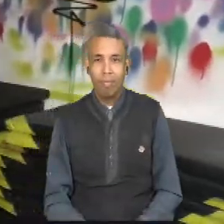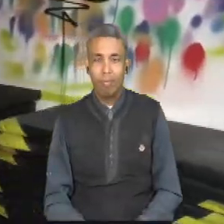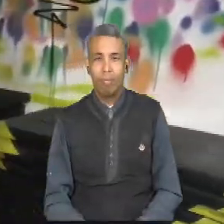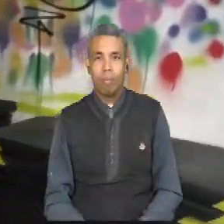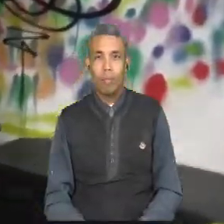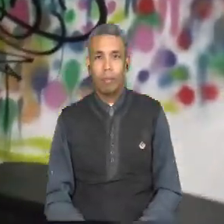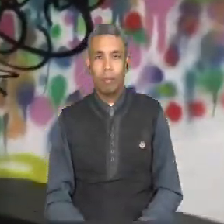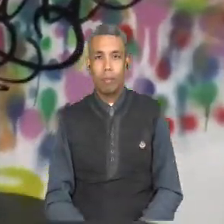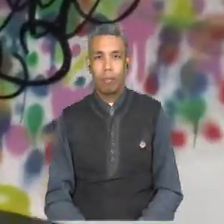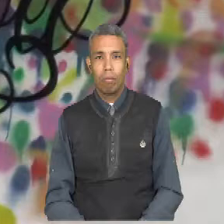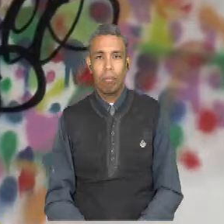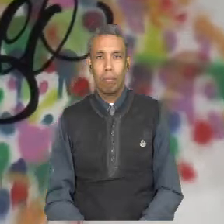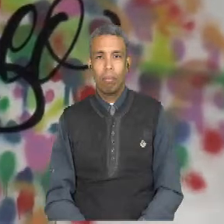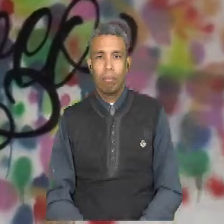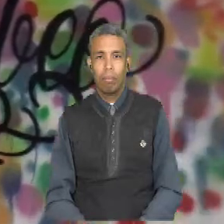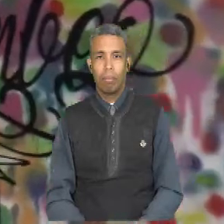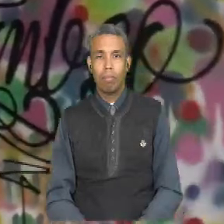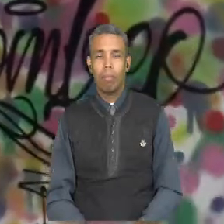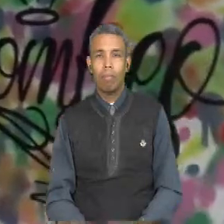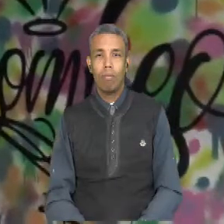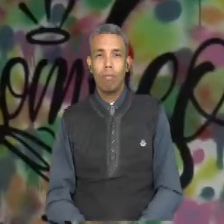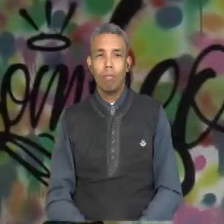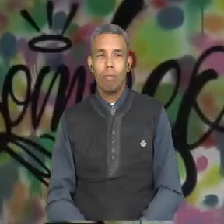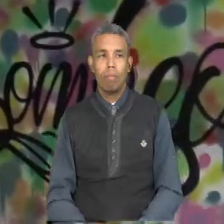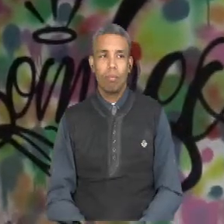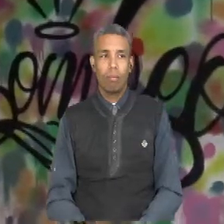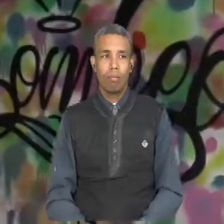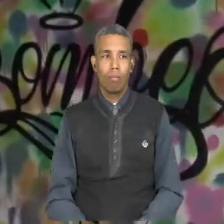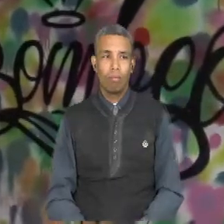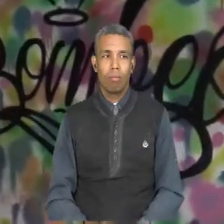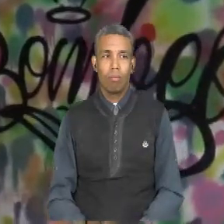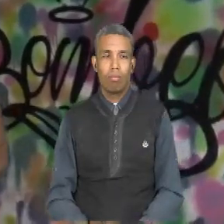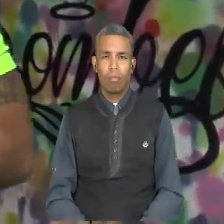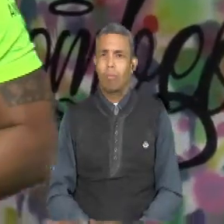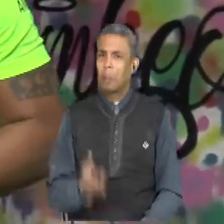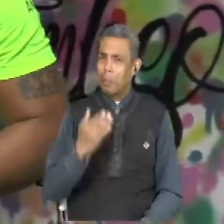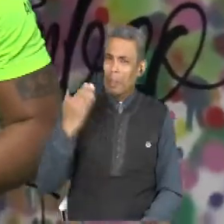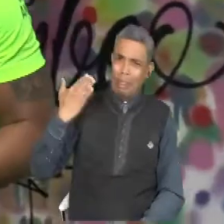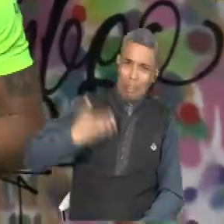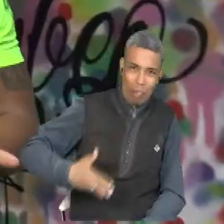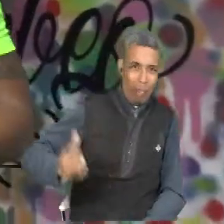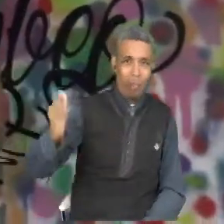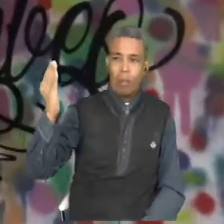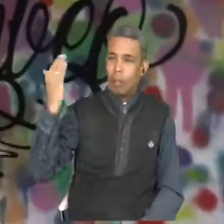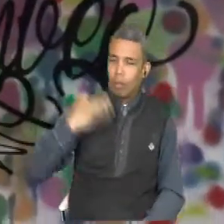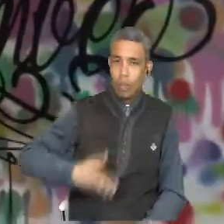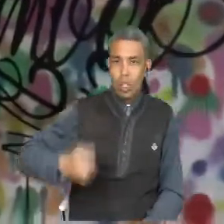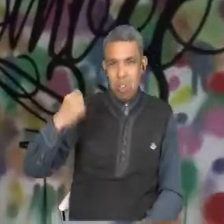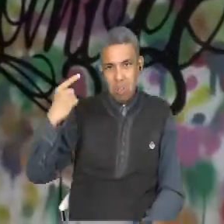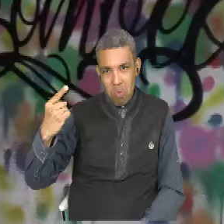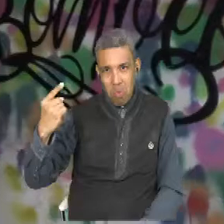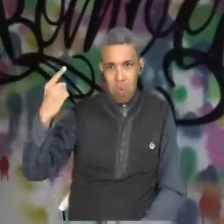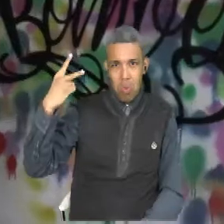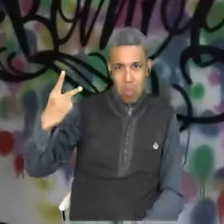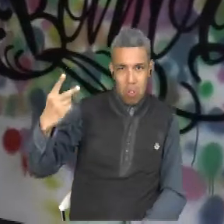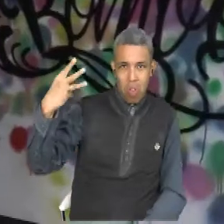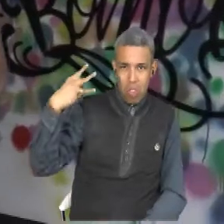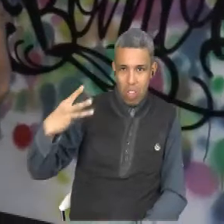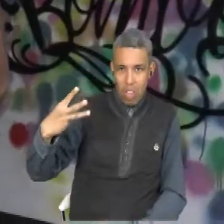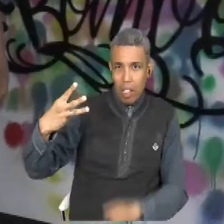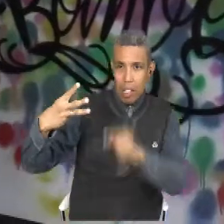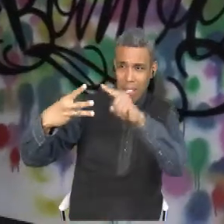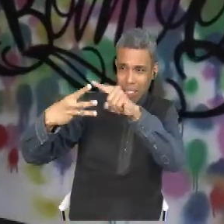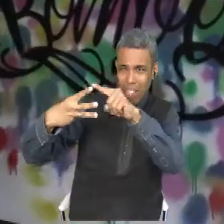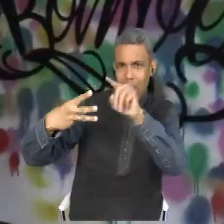ahí recuperamos. Ya que lo hicimos constantemente, lo ejecutamos continuamente esos 3 ejercicios. Nos damos entre